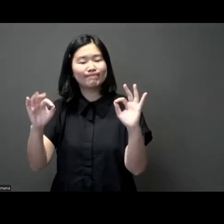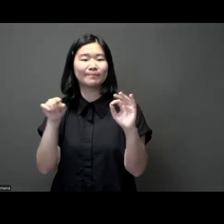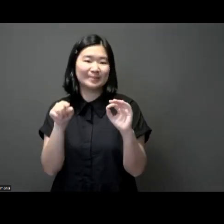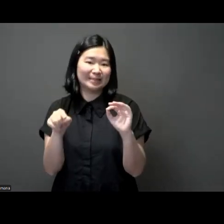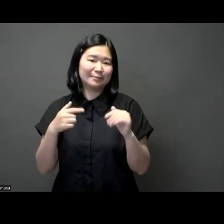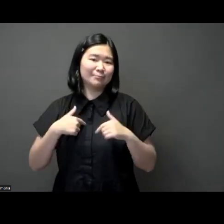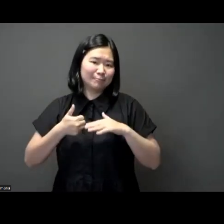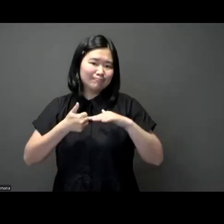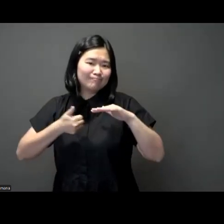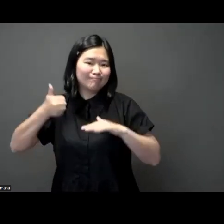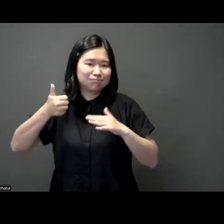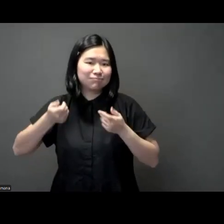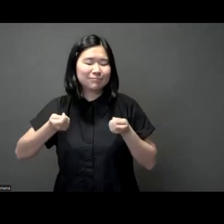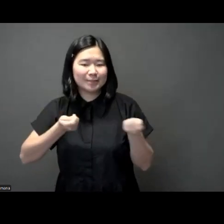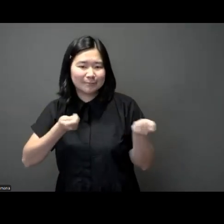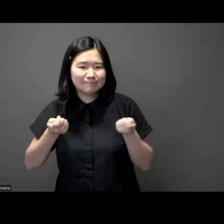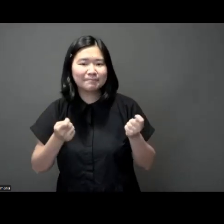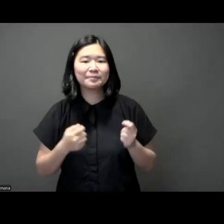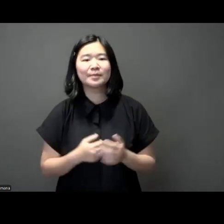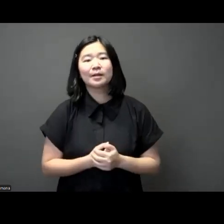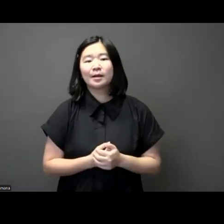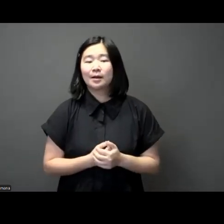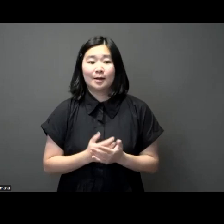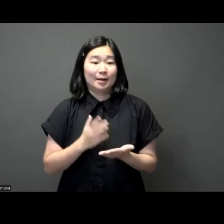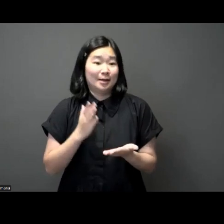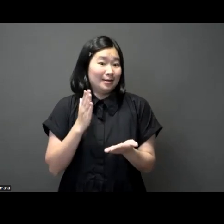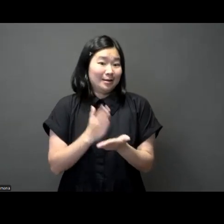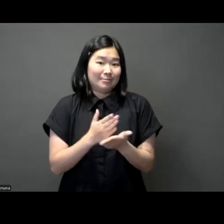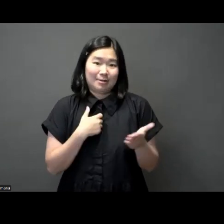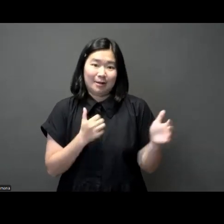en colaboración con varios